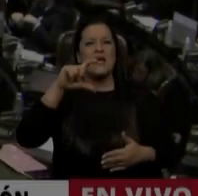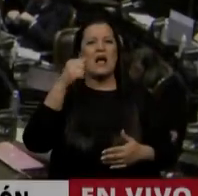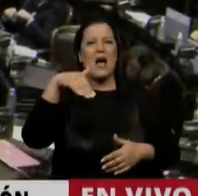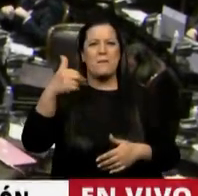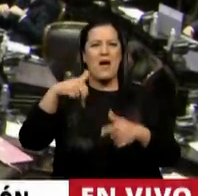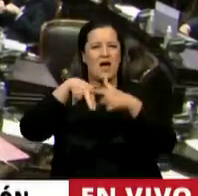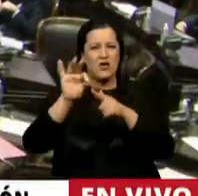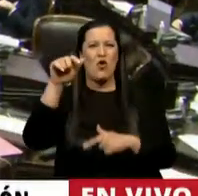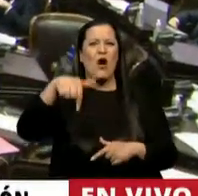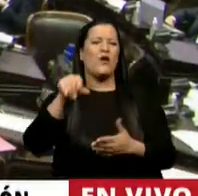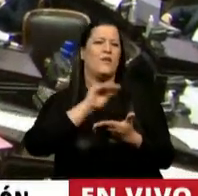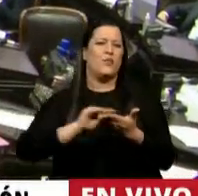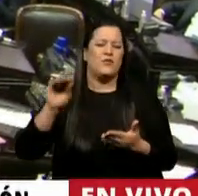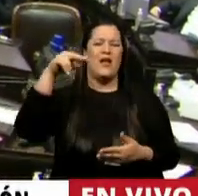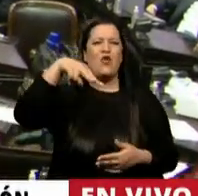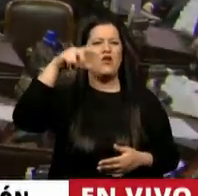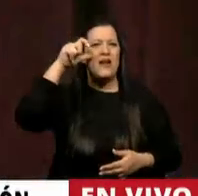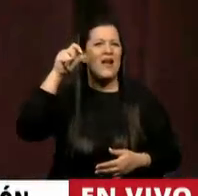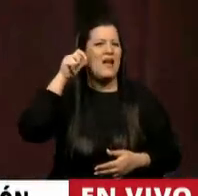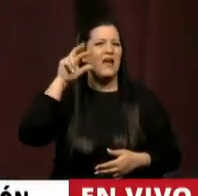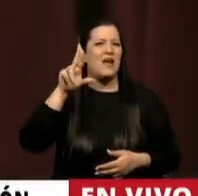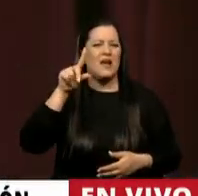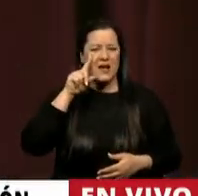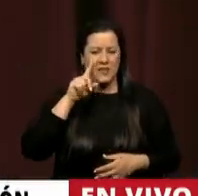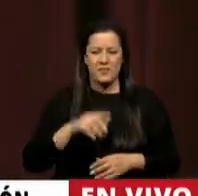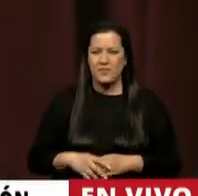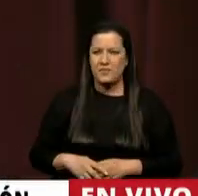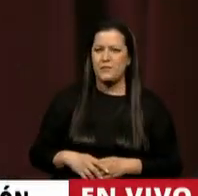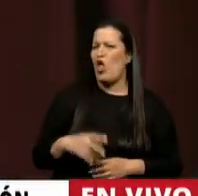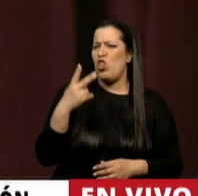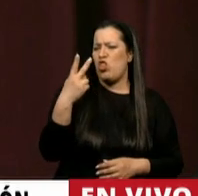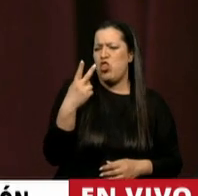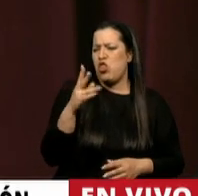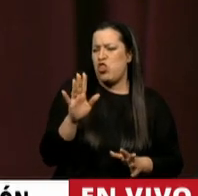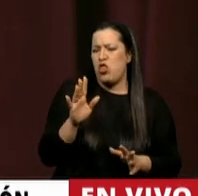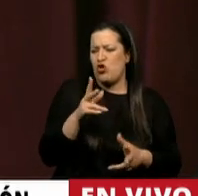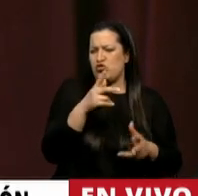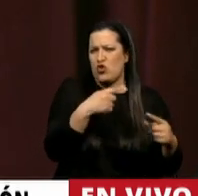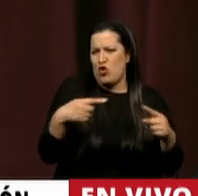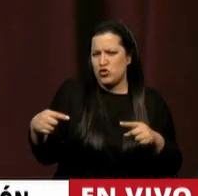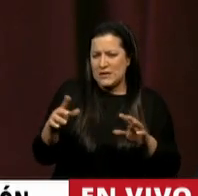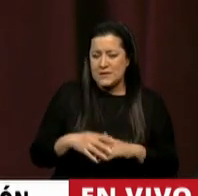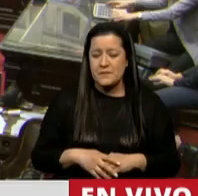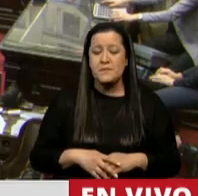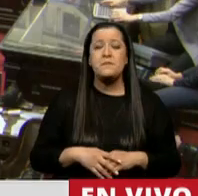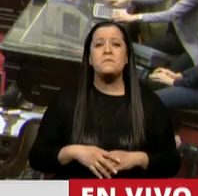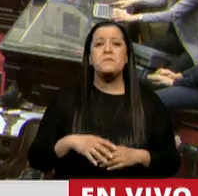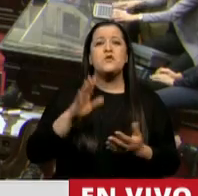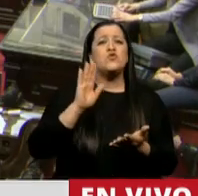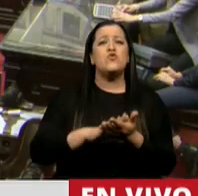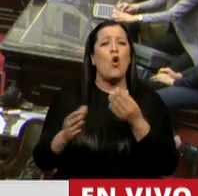el uso de la palabra el diputado mario negri y presidente dos palabras sobre